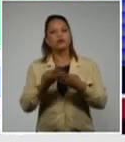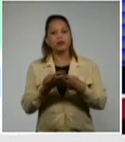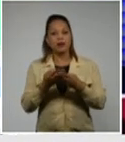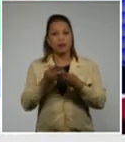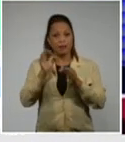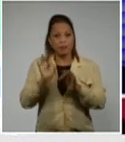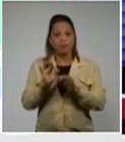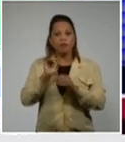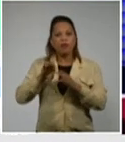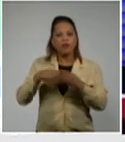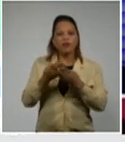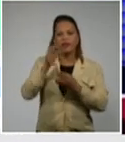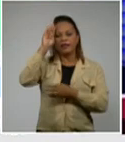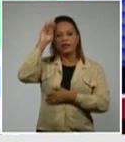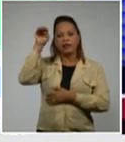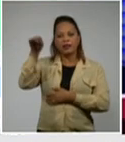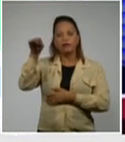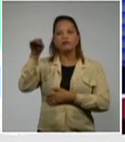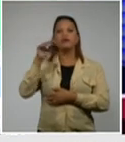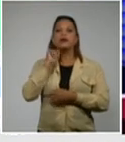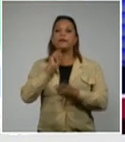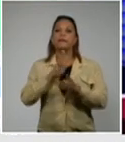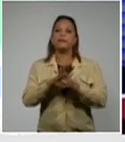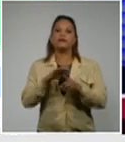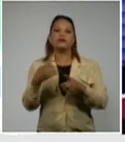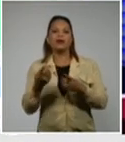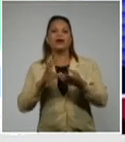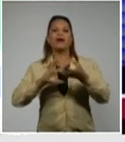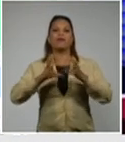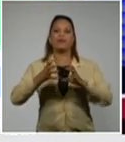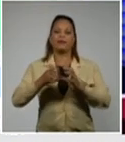ingreso ya presentaba algunas complicaciones.